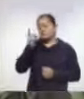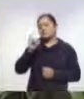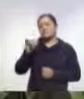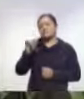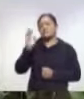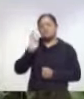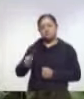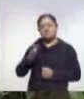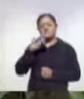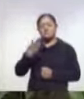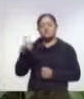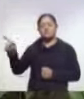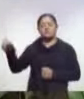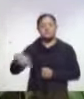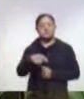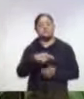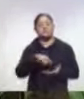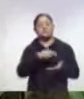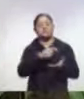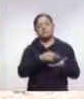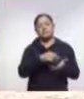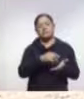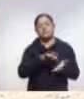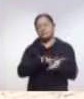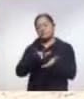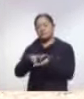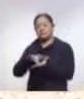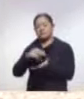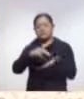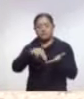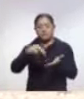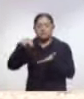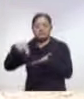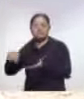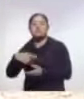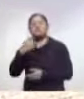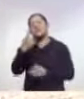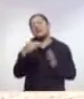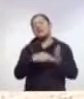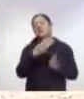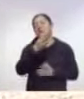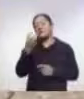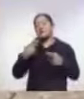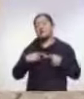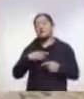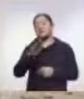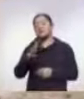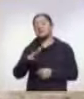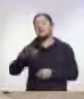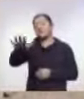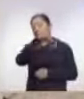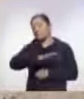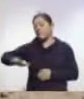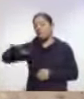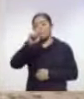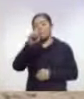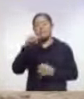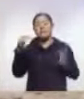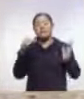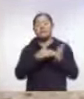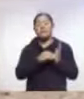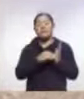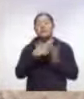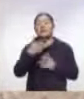En Tlaxco se tiene una proyección para apoyar a 1.300 campesinos para atender una superficie de 20.000 hectáreas en donde se